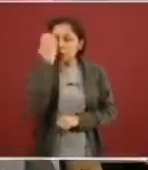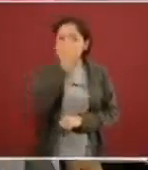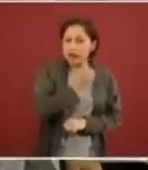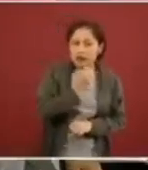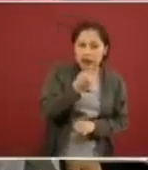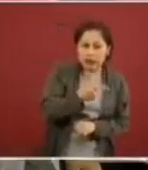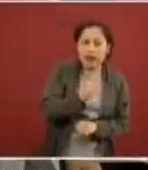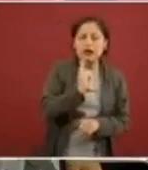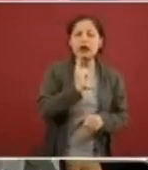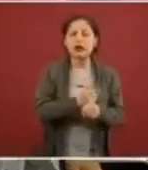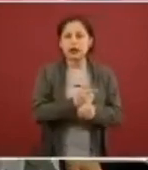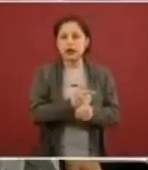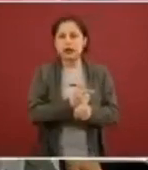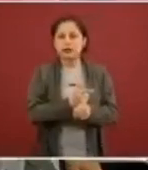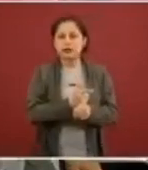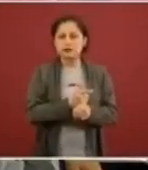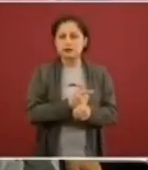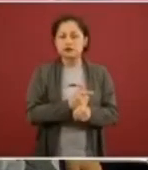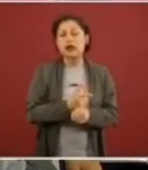diagnóstica resultaron en